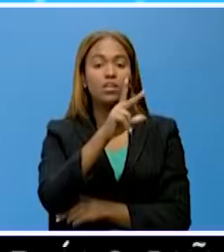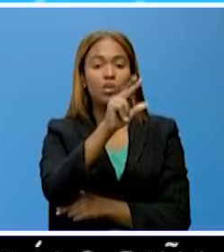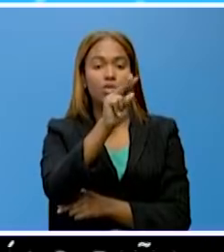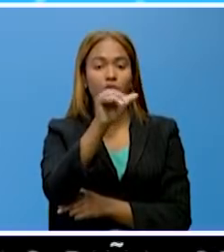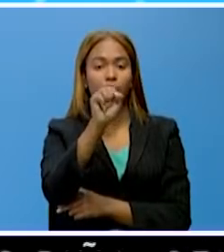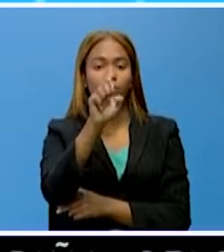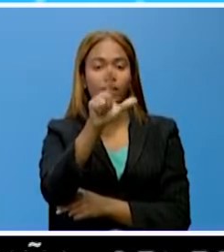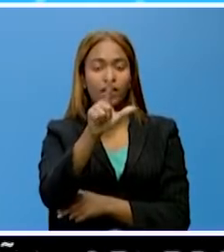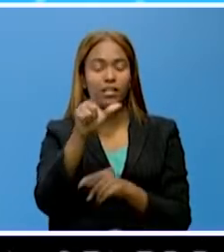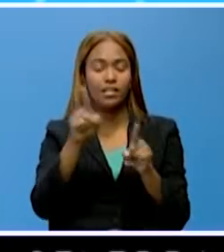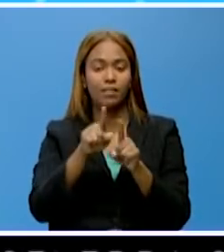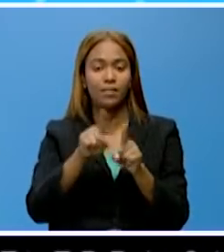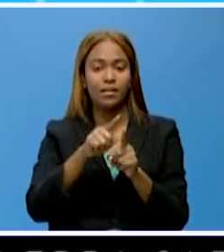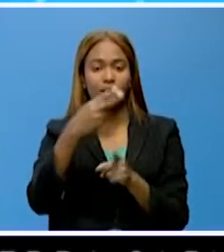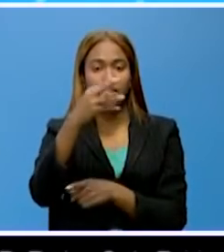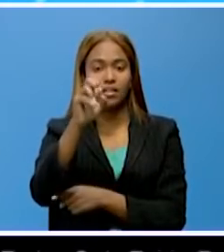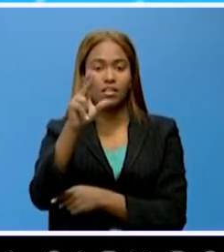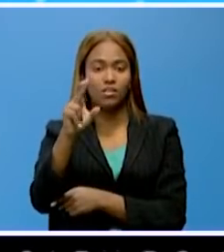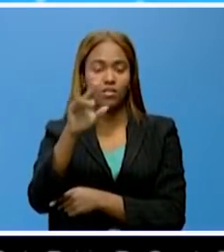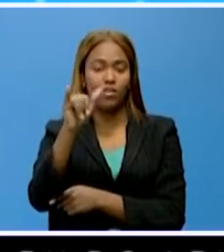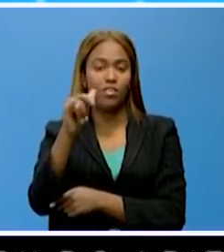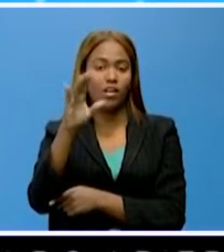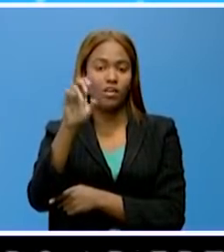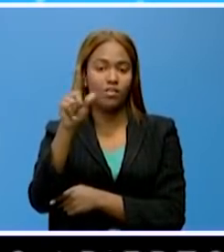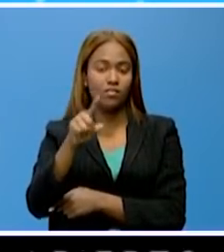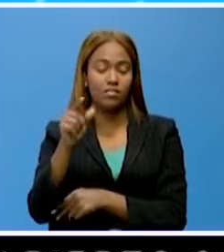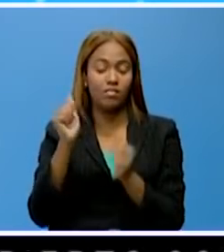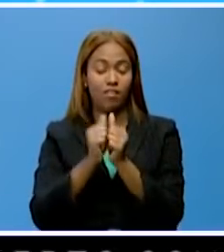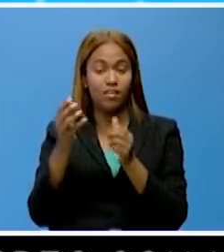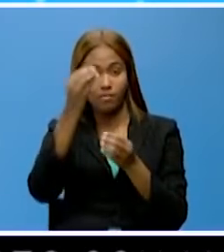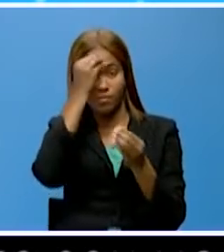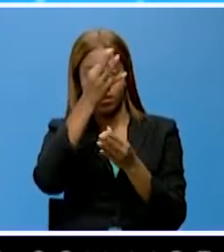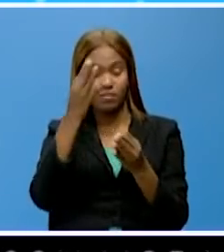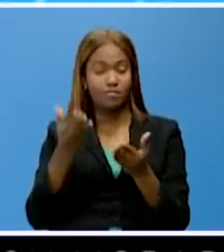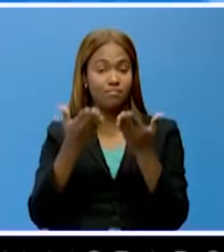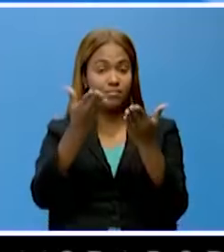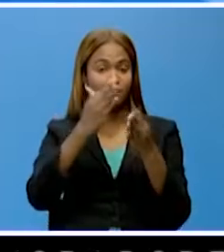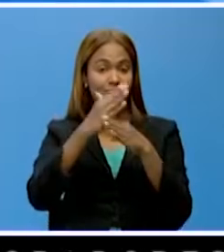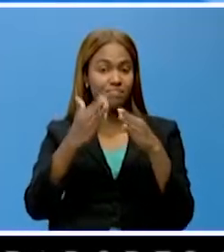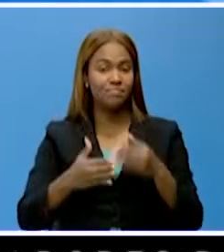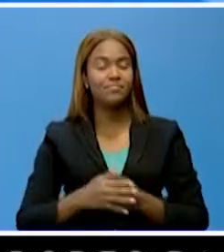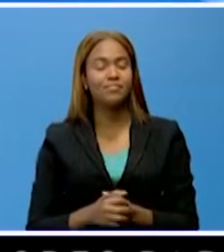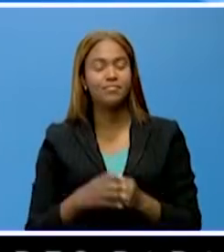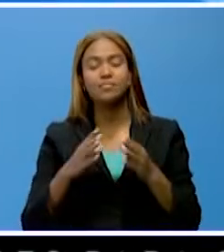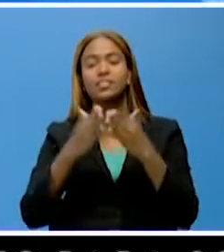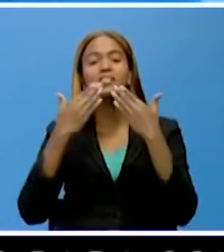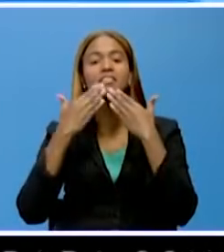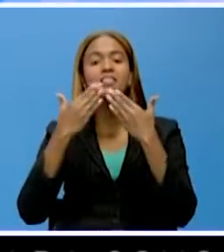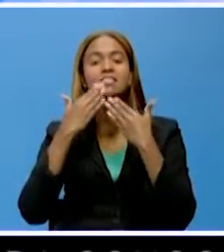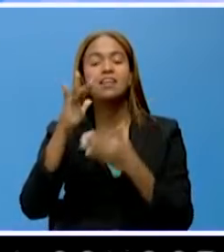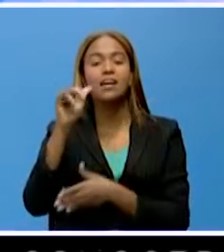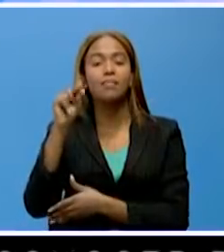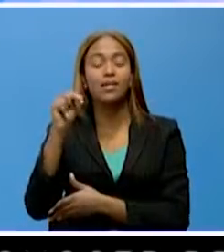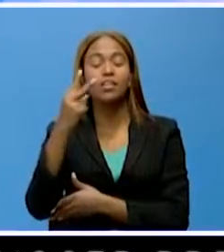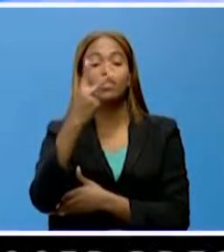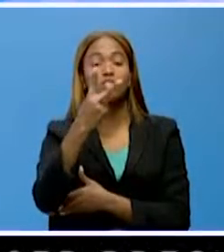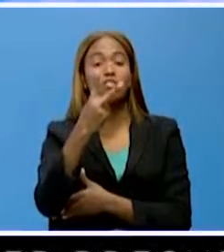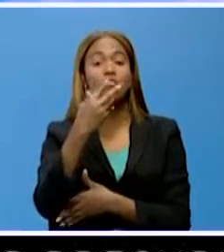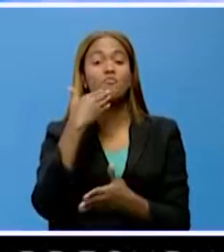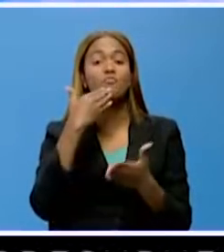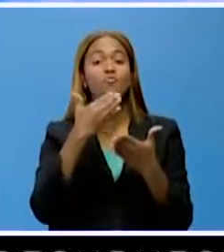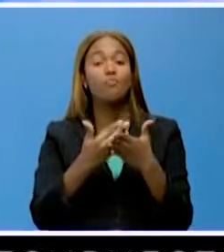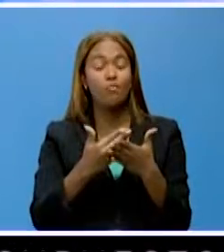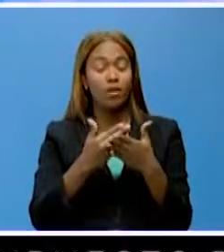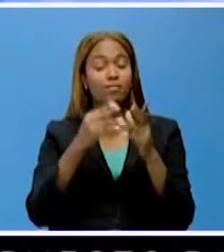Rusber Comarazami y Héctor J. Cruz. Con esta información, Alex, concluimos. Muchísimas gracias, Carmen. Dos muy, muy,